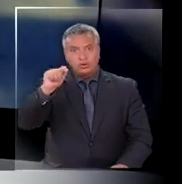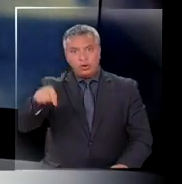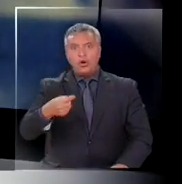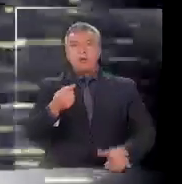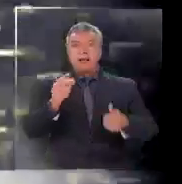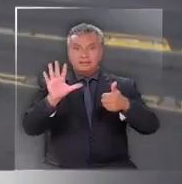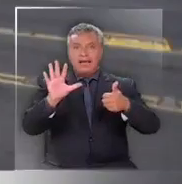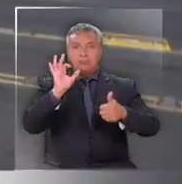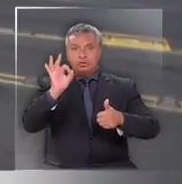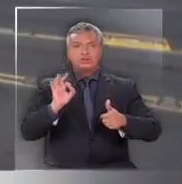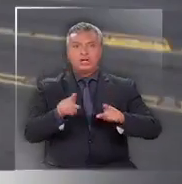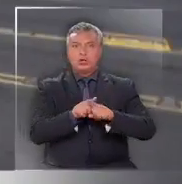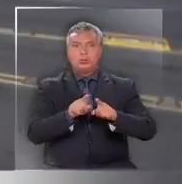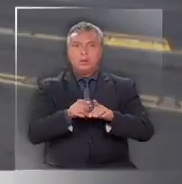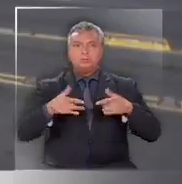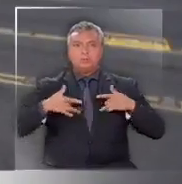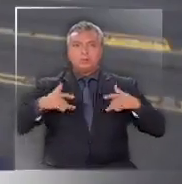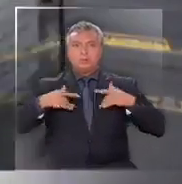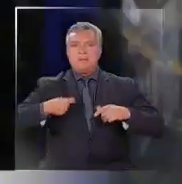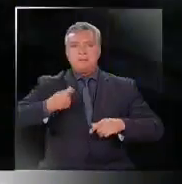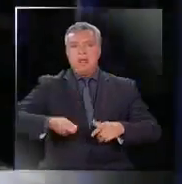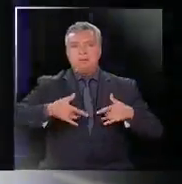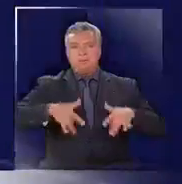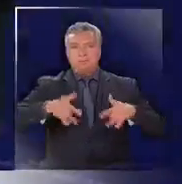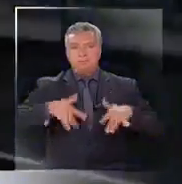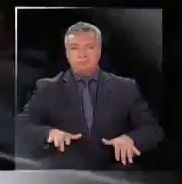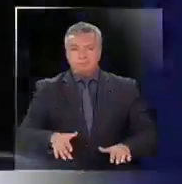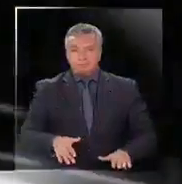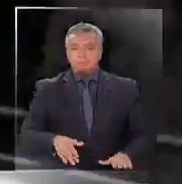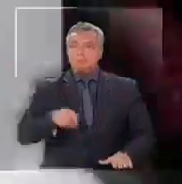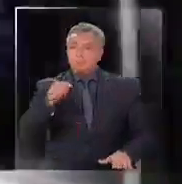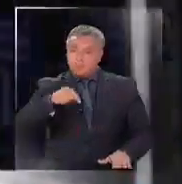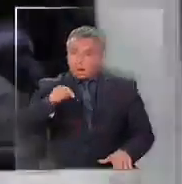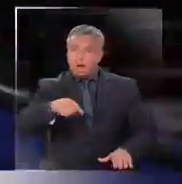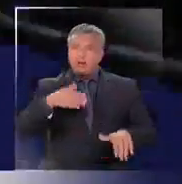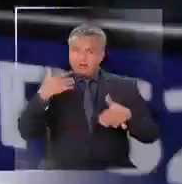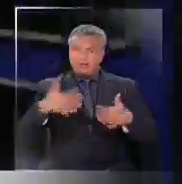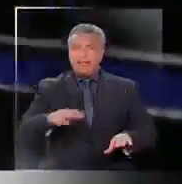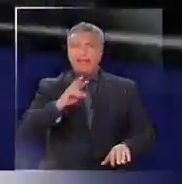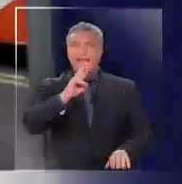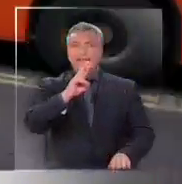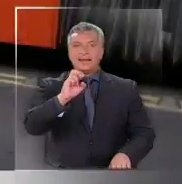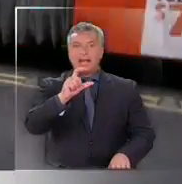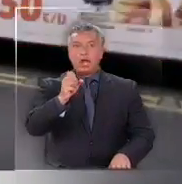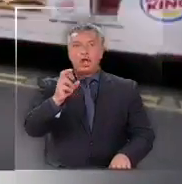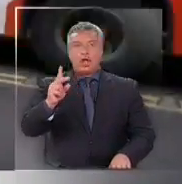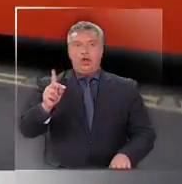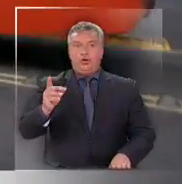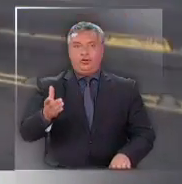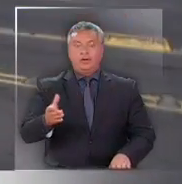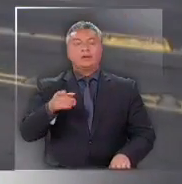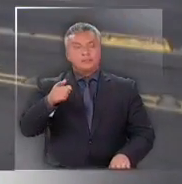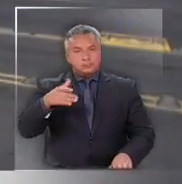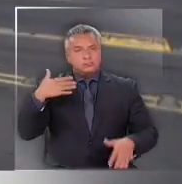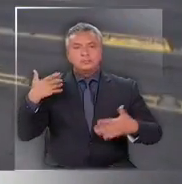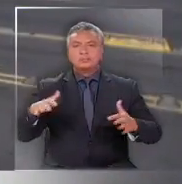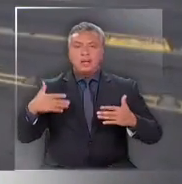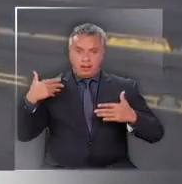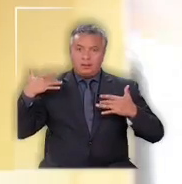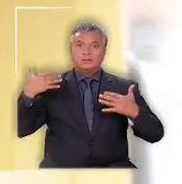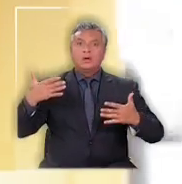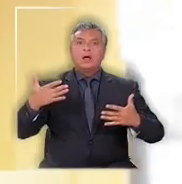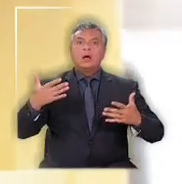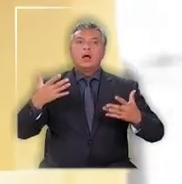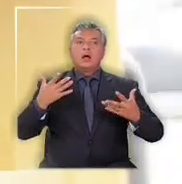34,6% de evasión. Ya nos estábamos acostumbrando a las cifras récord, a los máximos históricos, pero por fin un